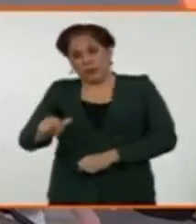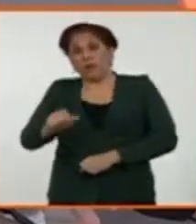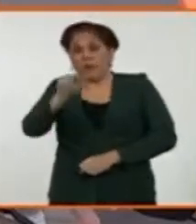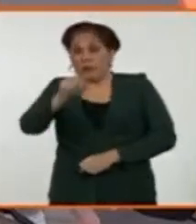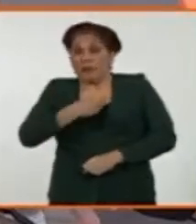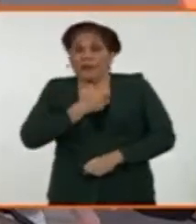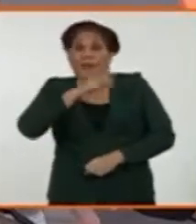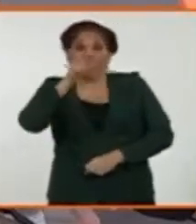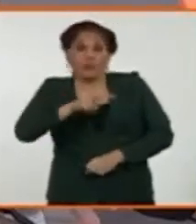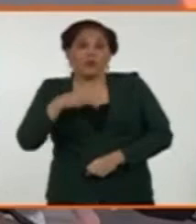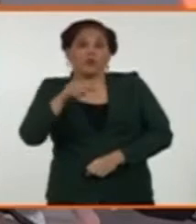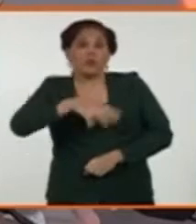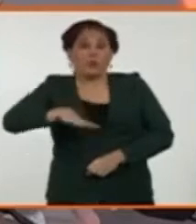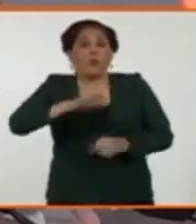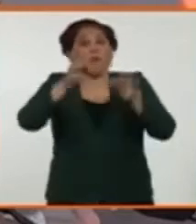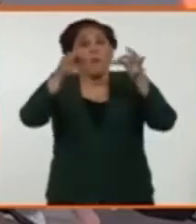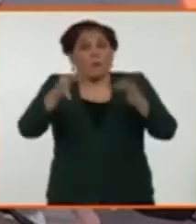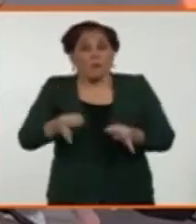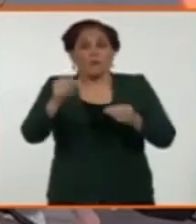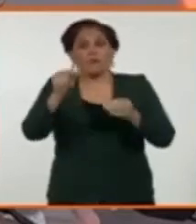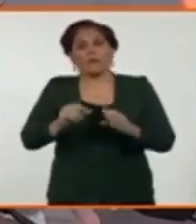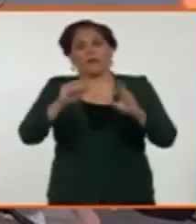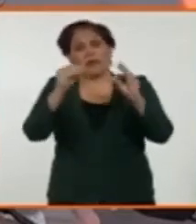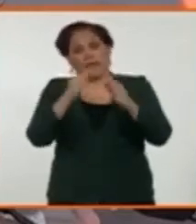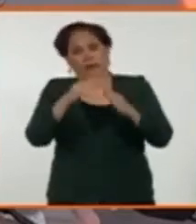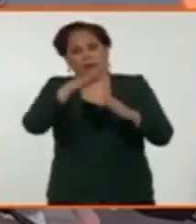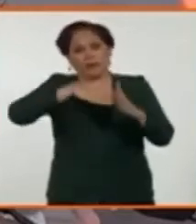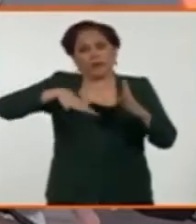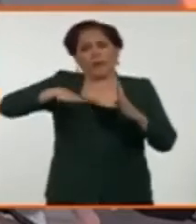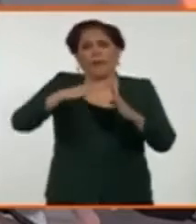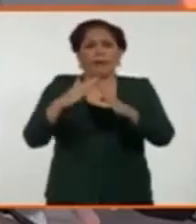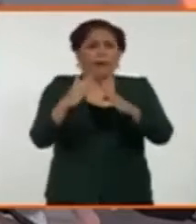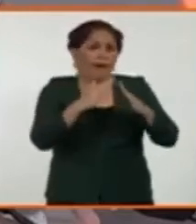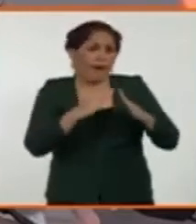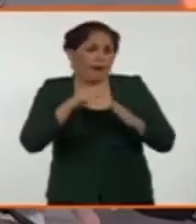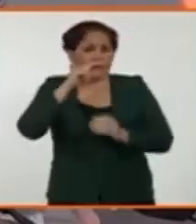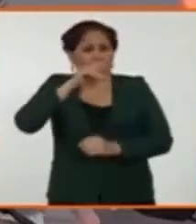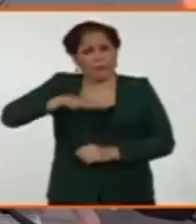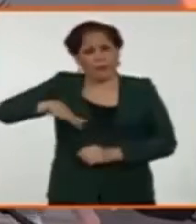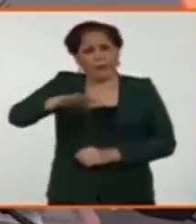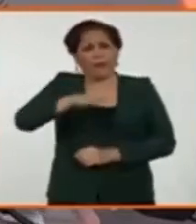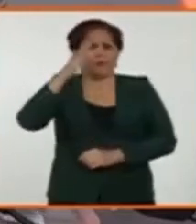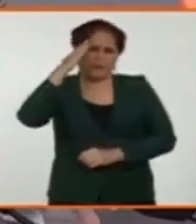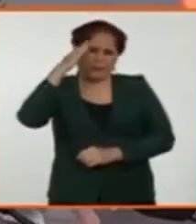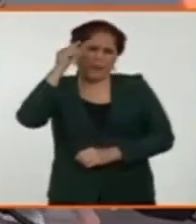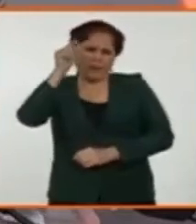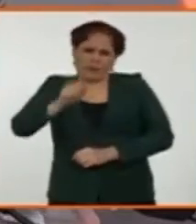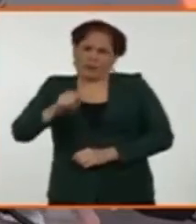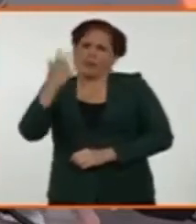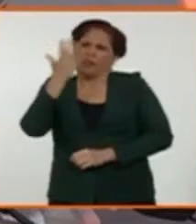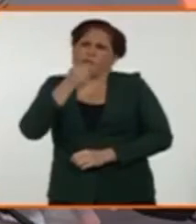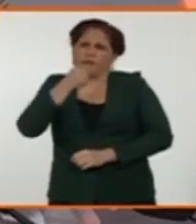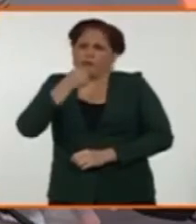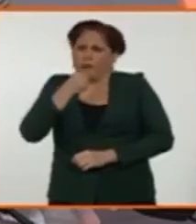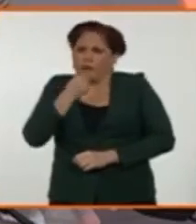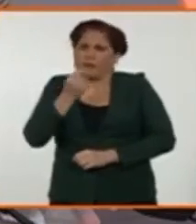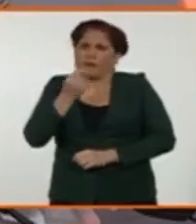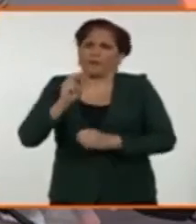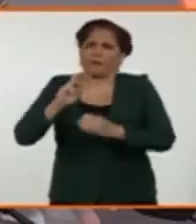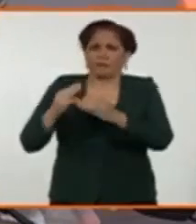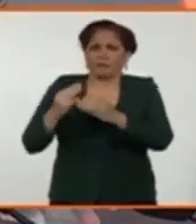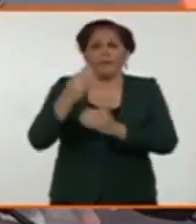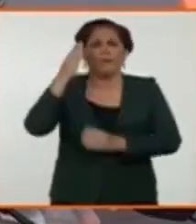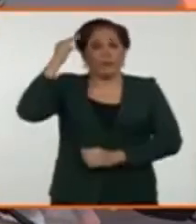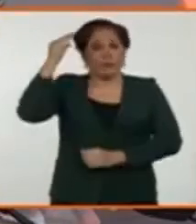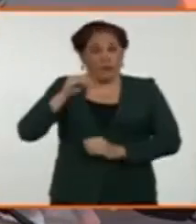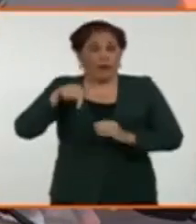la situación son las mismas personas que conviven con con la situación de vulnerabilidad con estas mismas personas de la comunidad eso ha tenido un